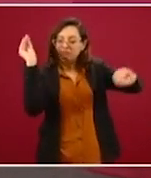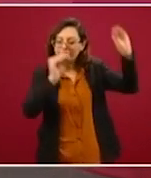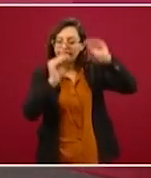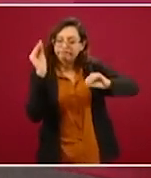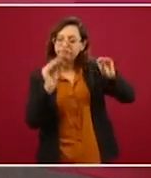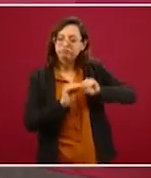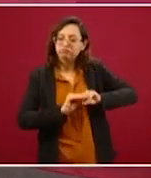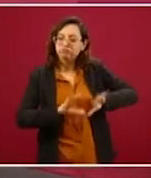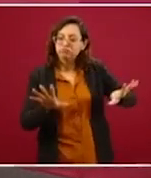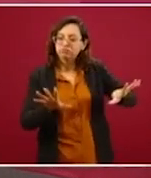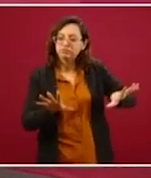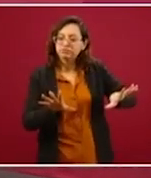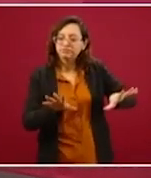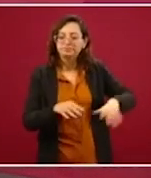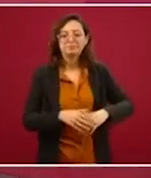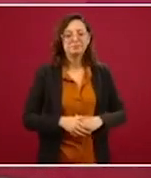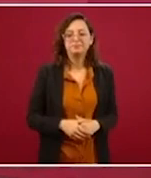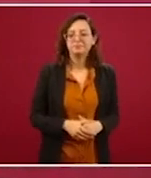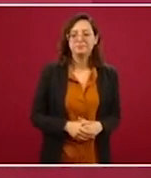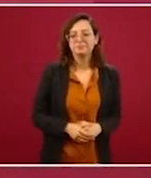Entonces, decirle a la gente,